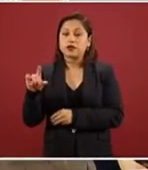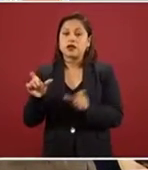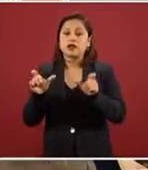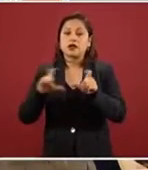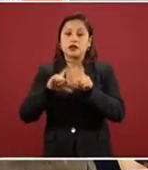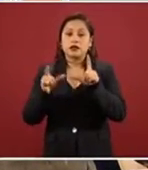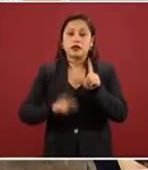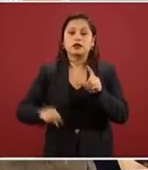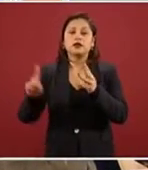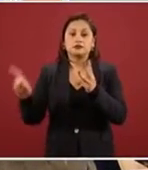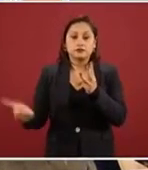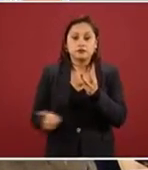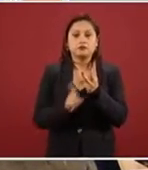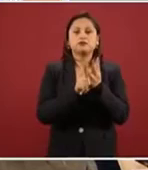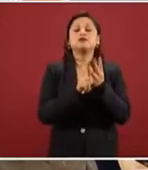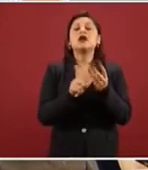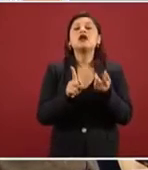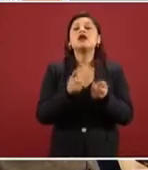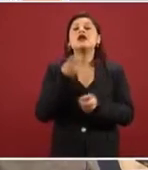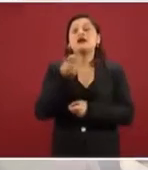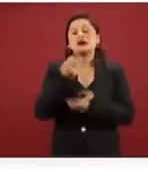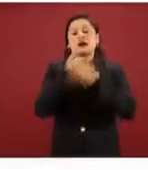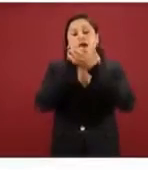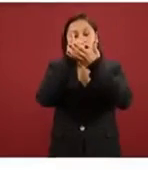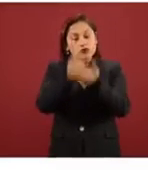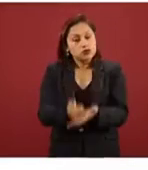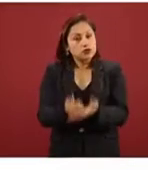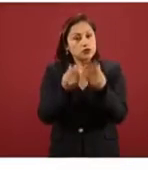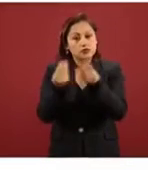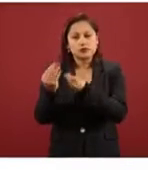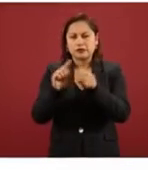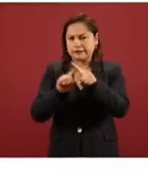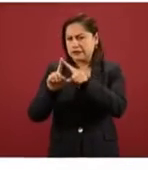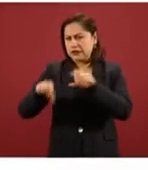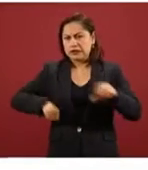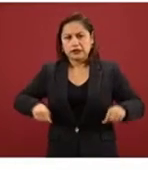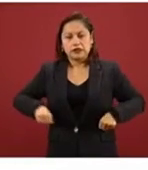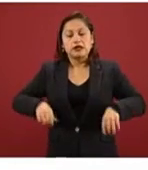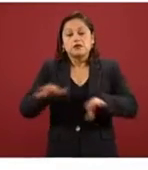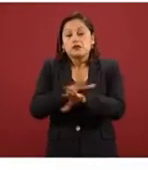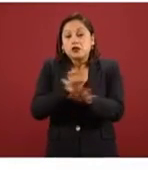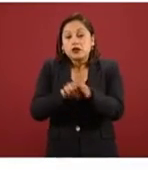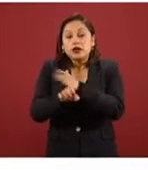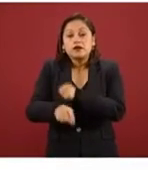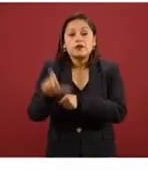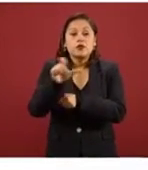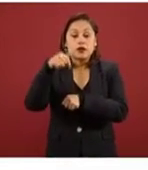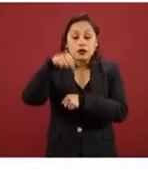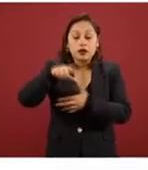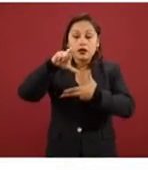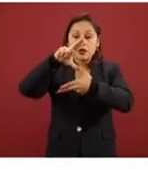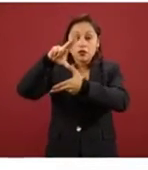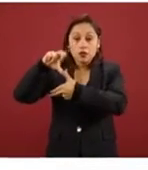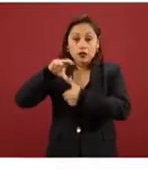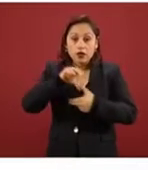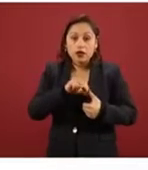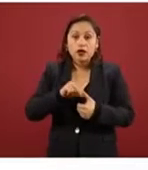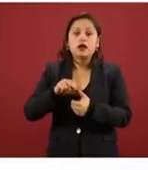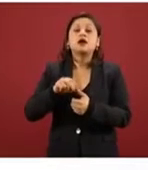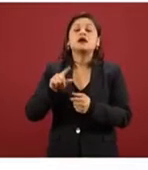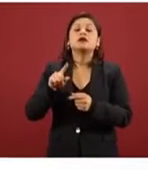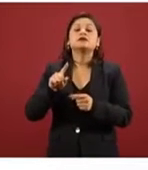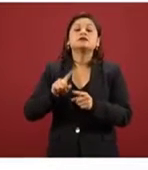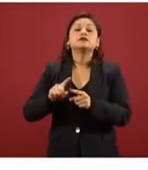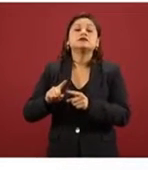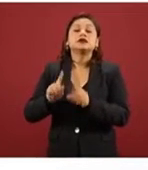mucho valor en distintas tareas, principalmente en la temporada de huracanes, a través de